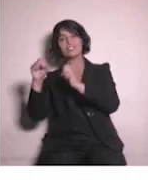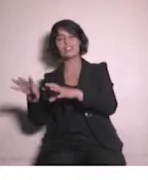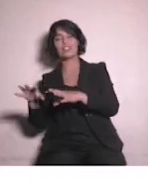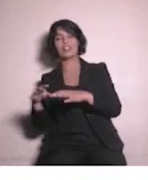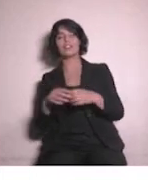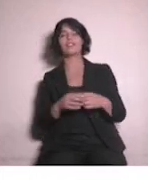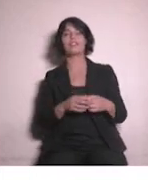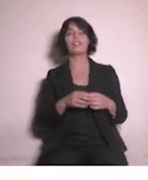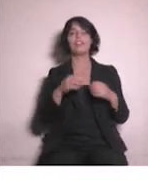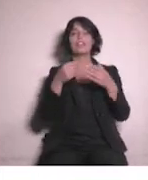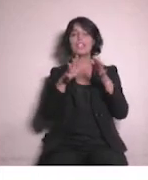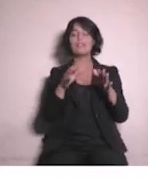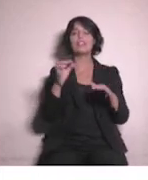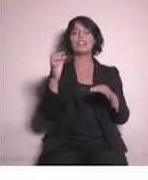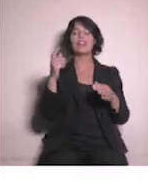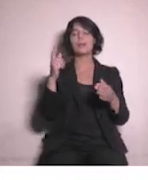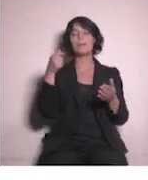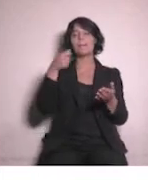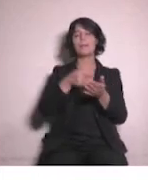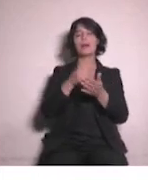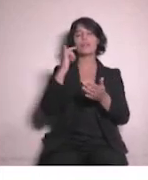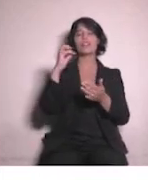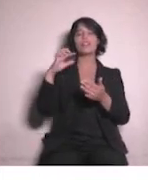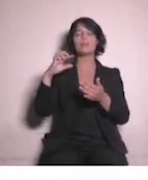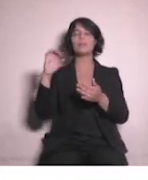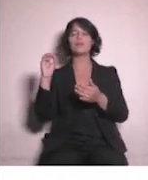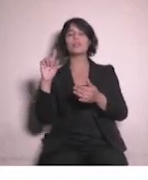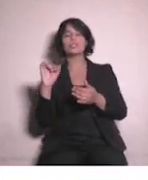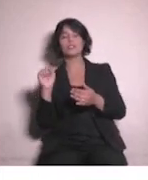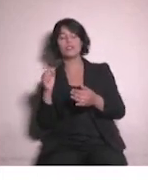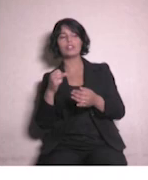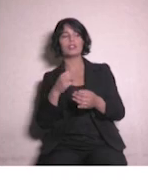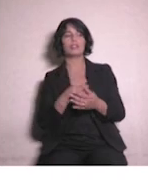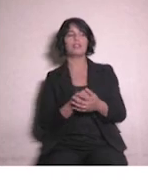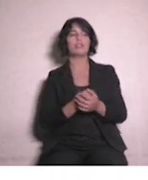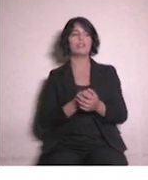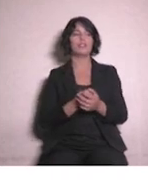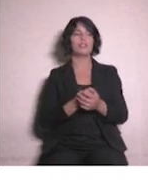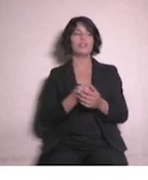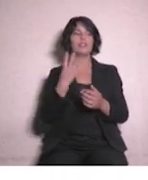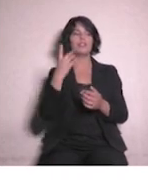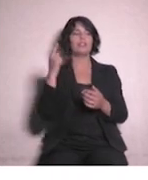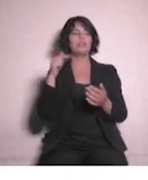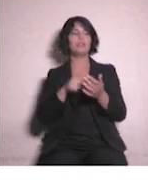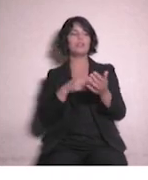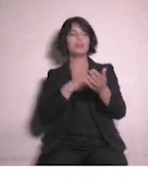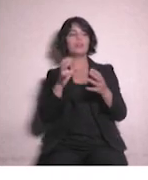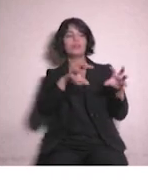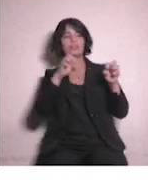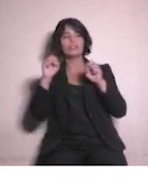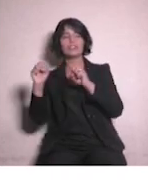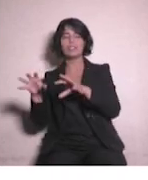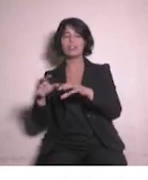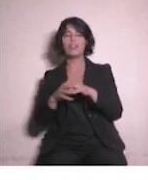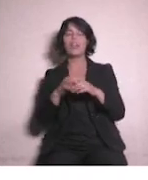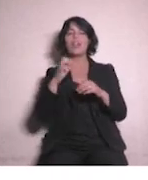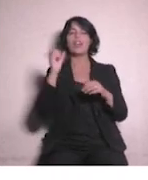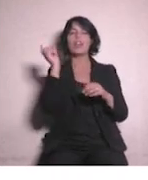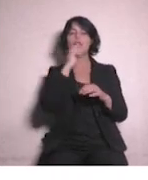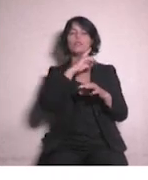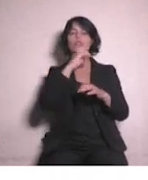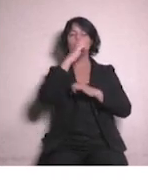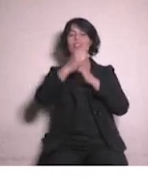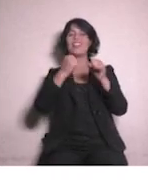Y en el año pasado, 31.500 millones fueron retirados. Y por último, hemos pagado el año